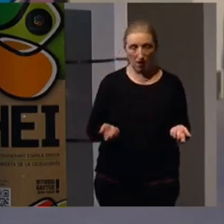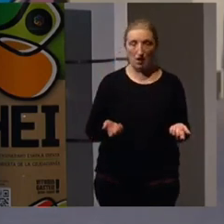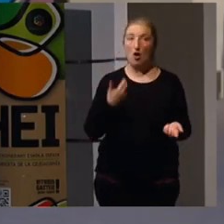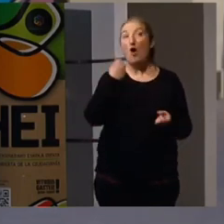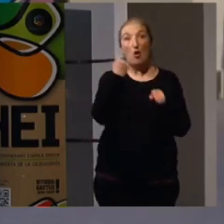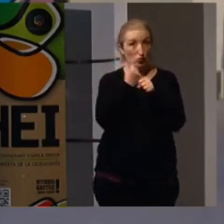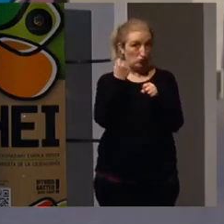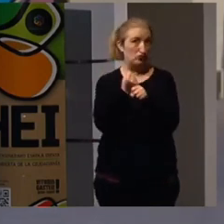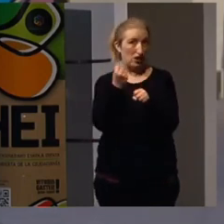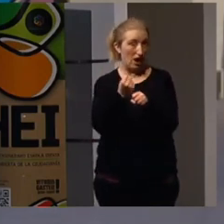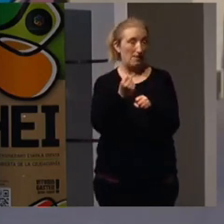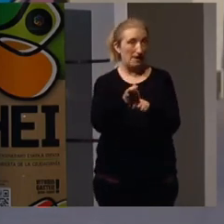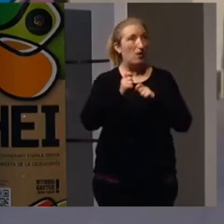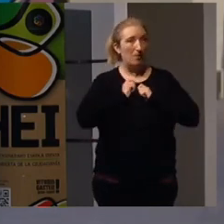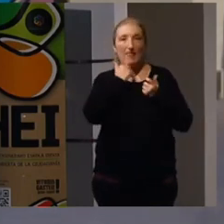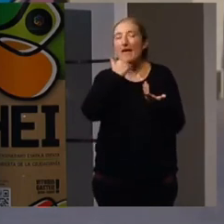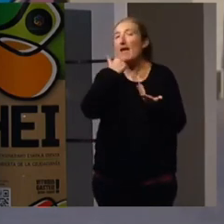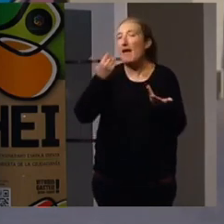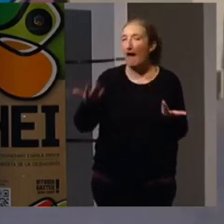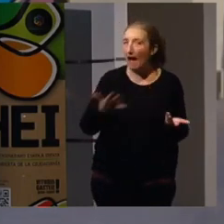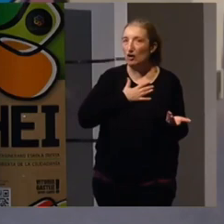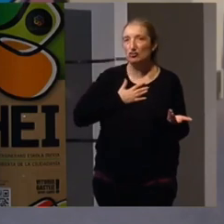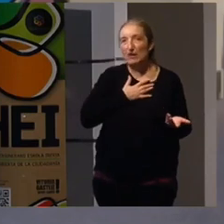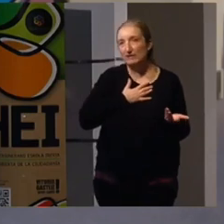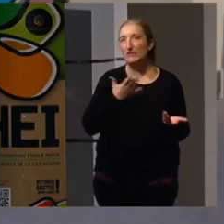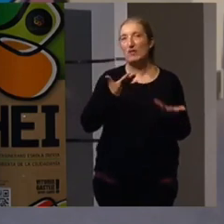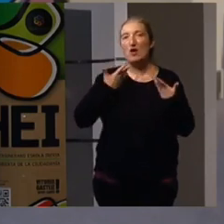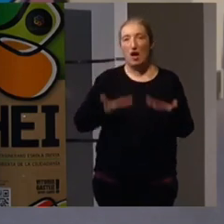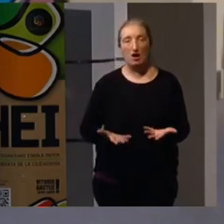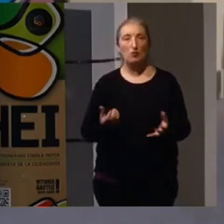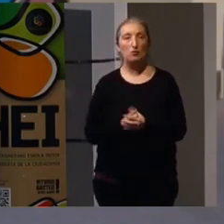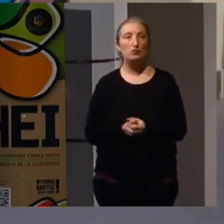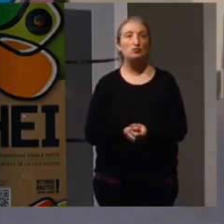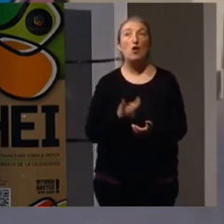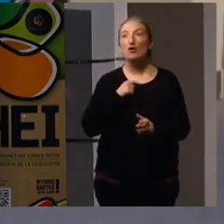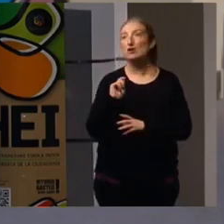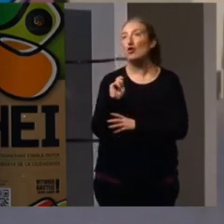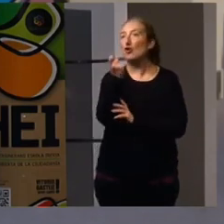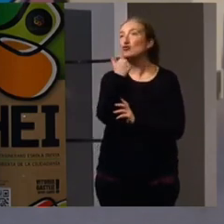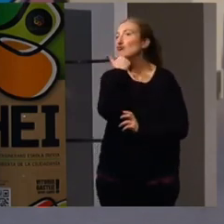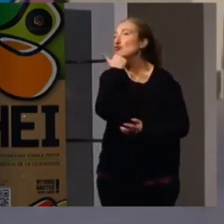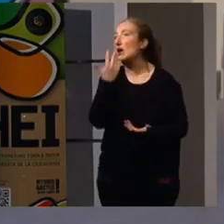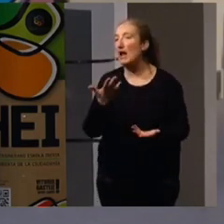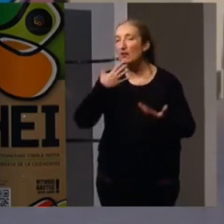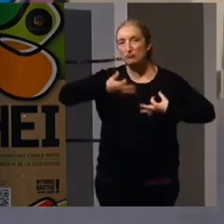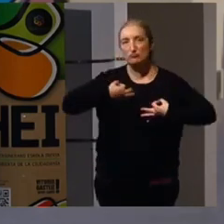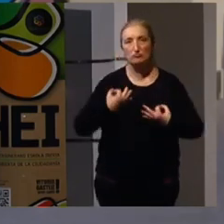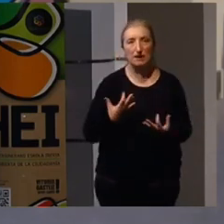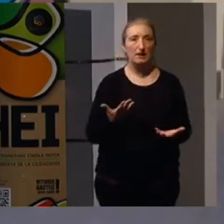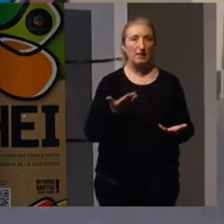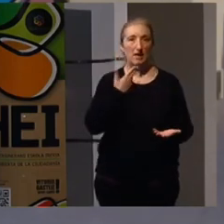un trabajo que sí que me reporte algún tipo de satisfacción o que consiga algo de verdadero